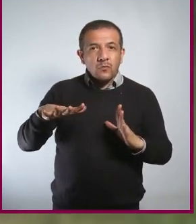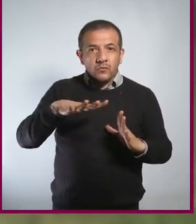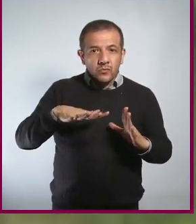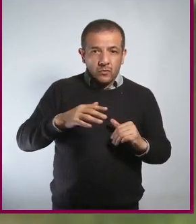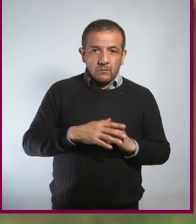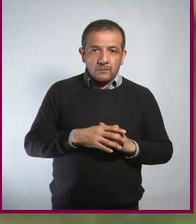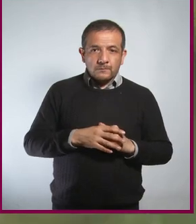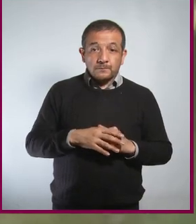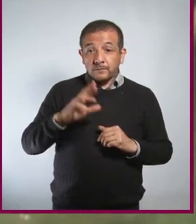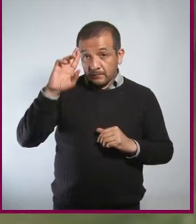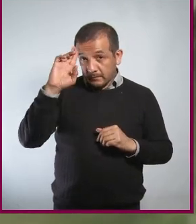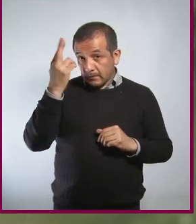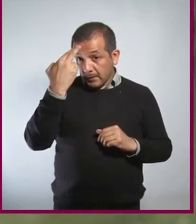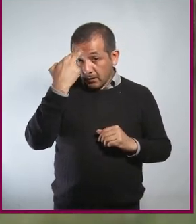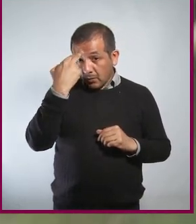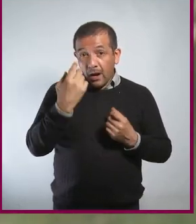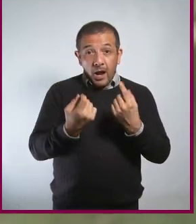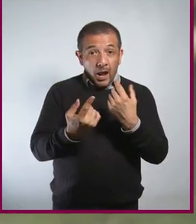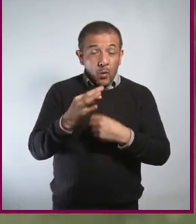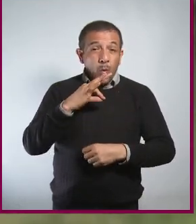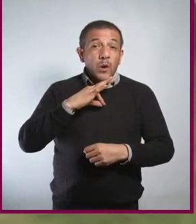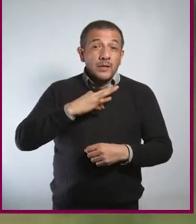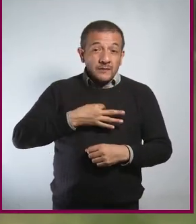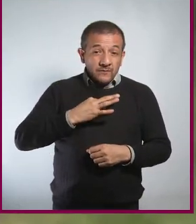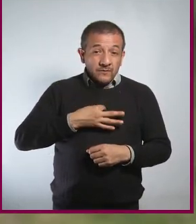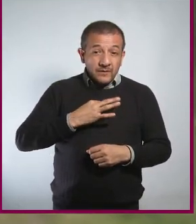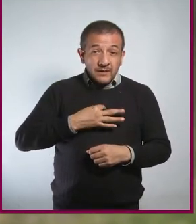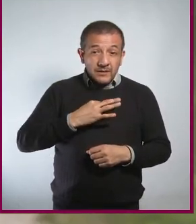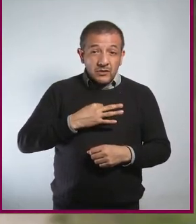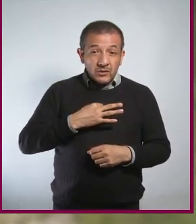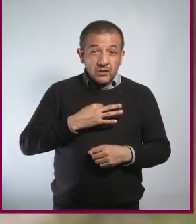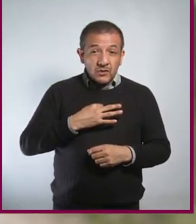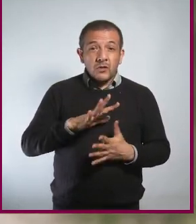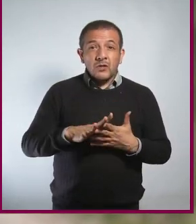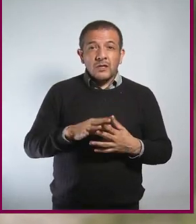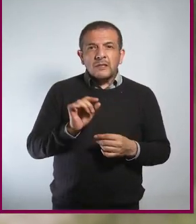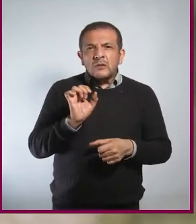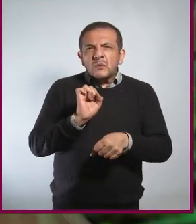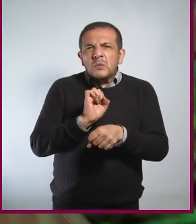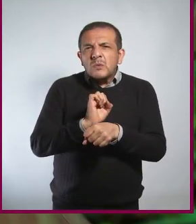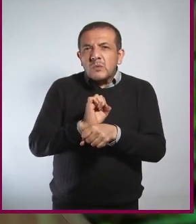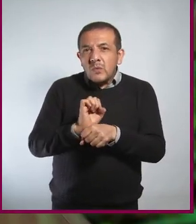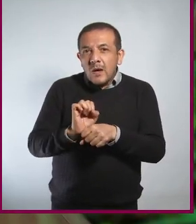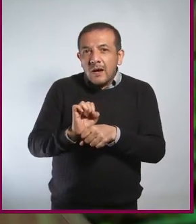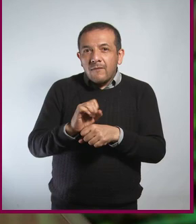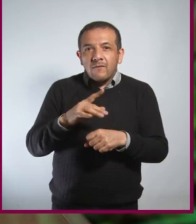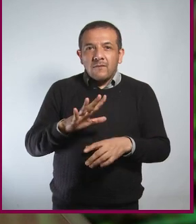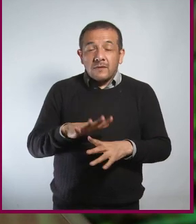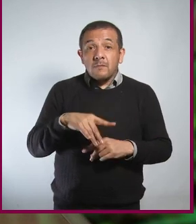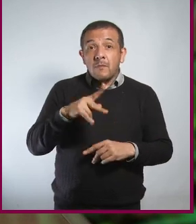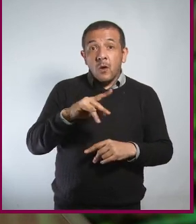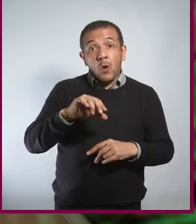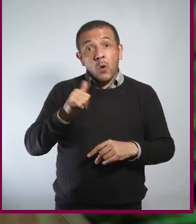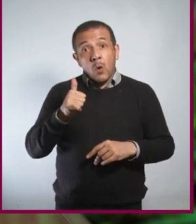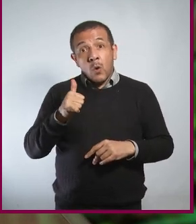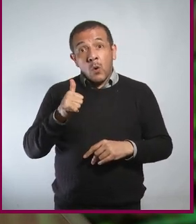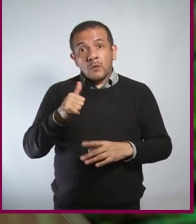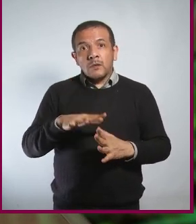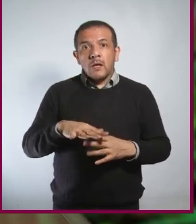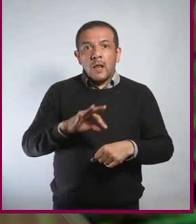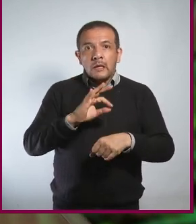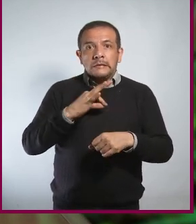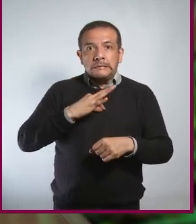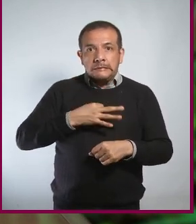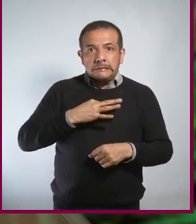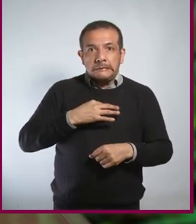visitas. Recuerda que algunas infecciones tienen manifestaciones y signos muy leves, pero otras pueden tener desenlaces